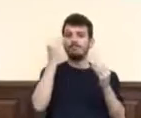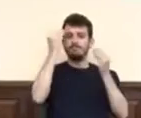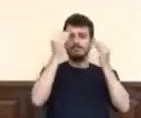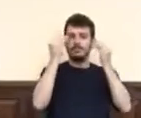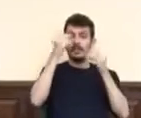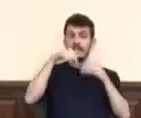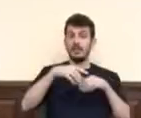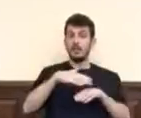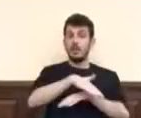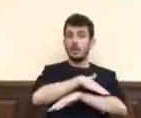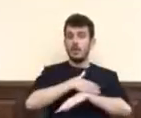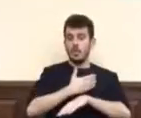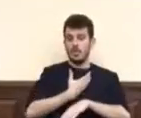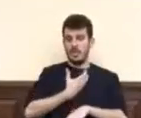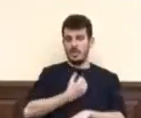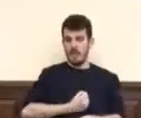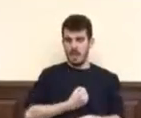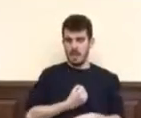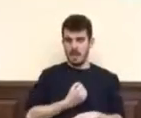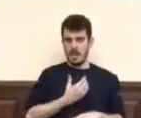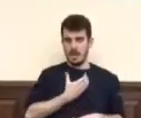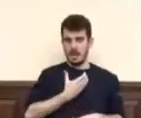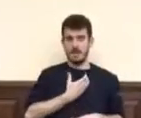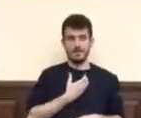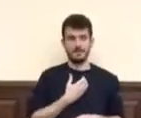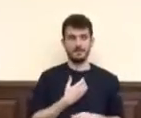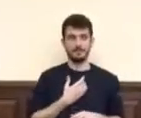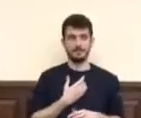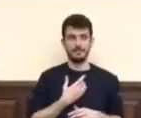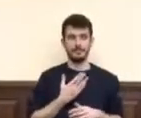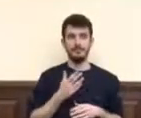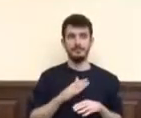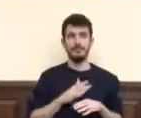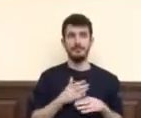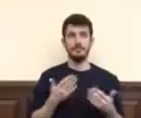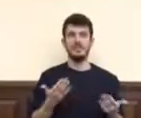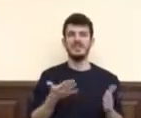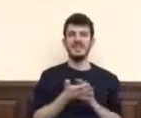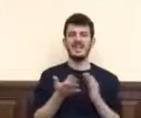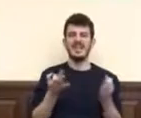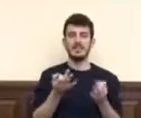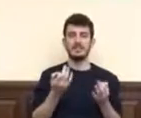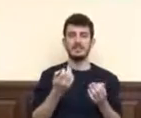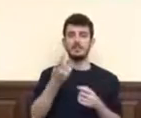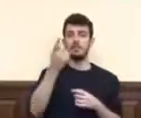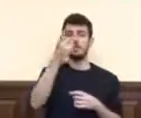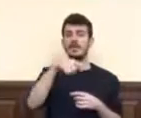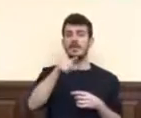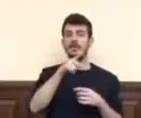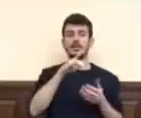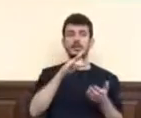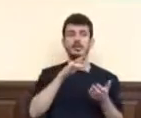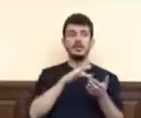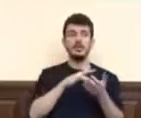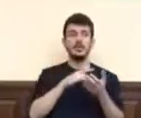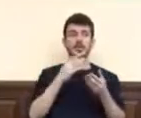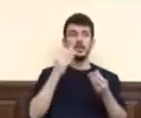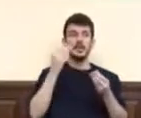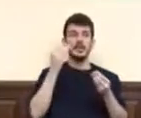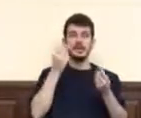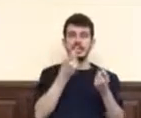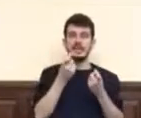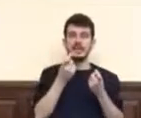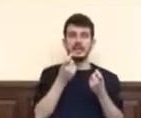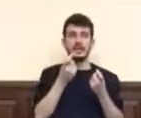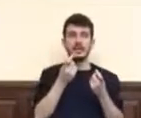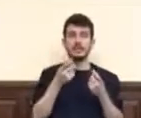Gobierno municipal. Y es que no es necesario que ustedes se autoinsten. Quiero decir, los